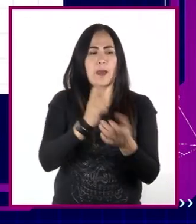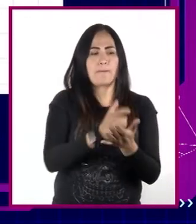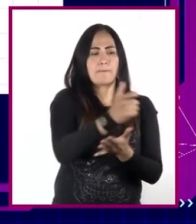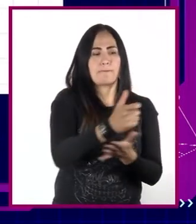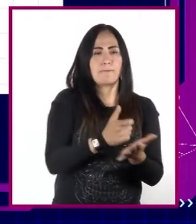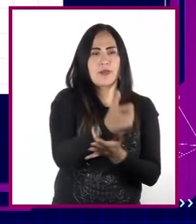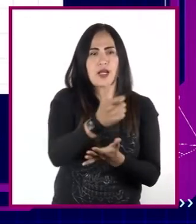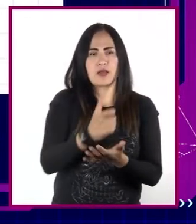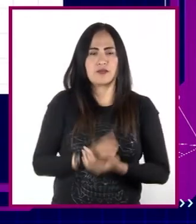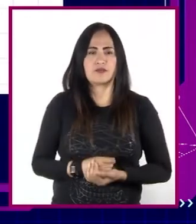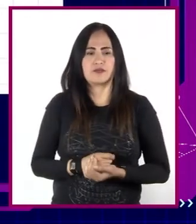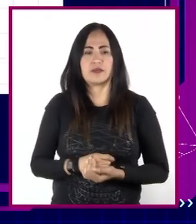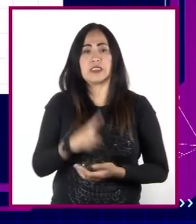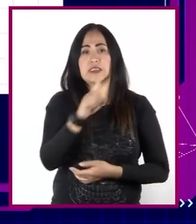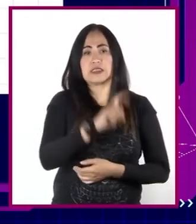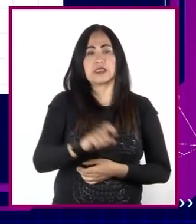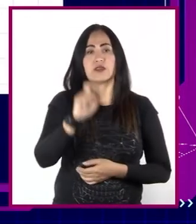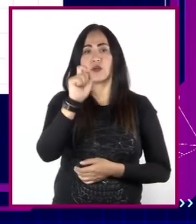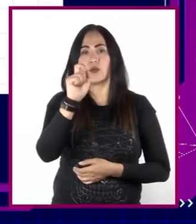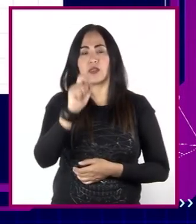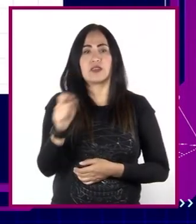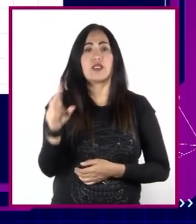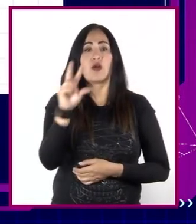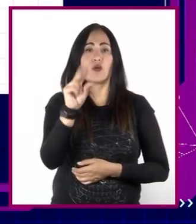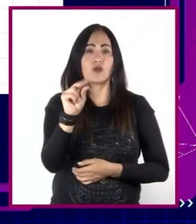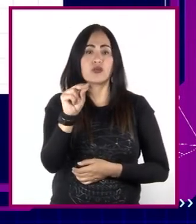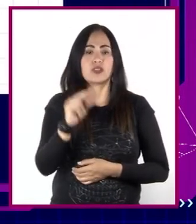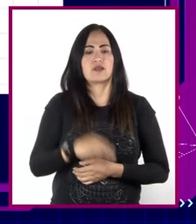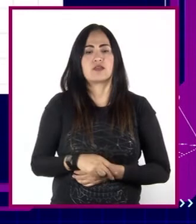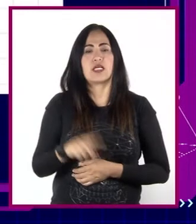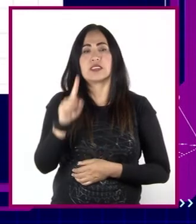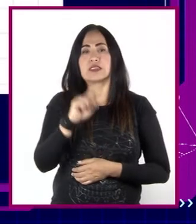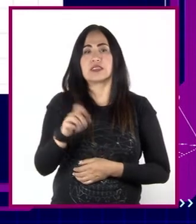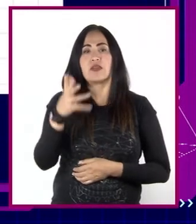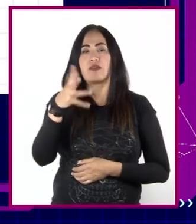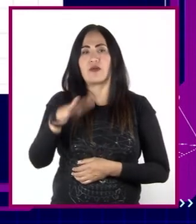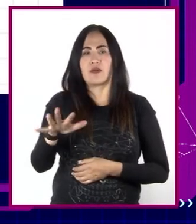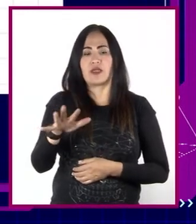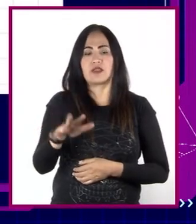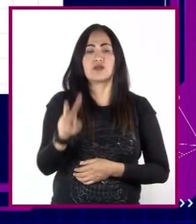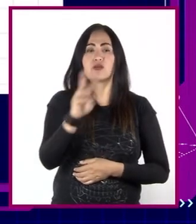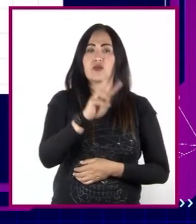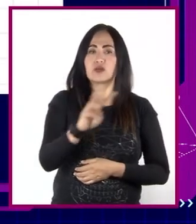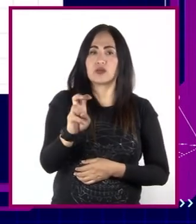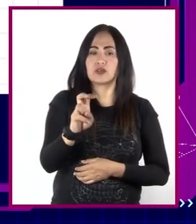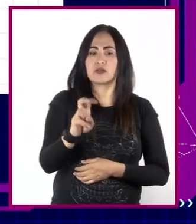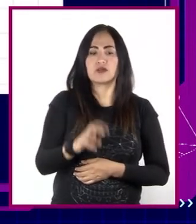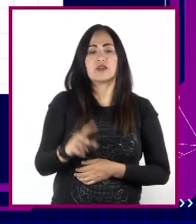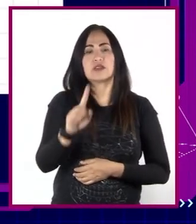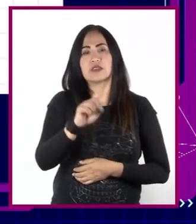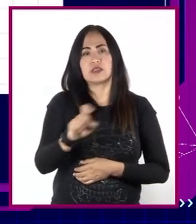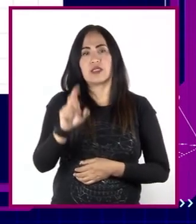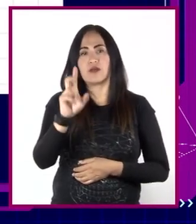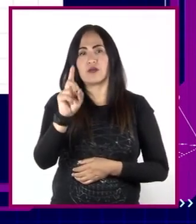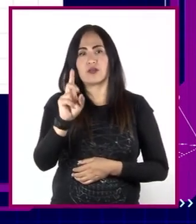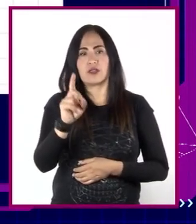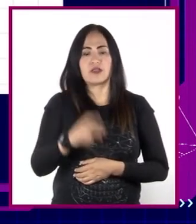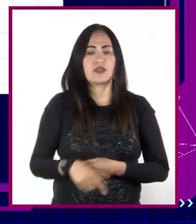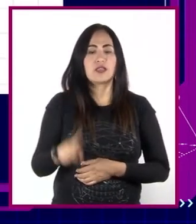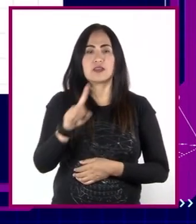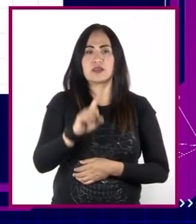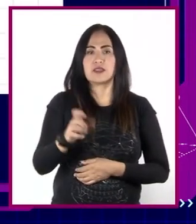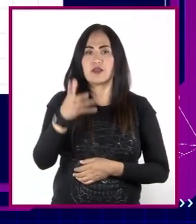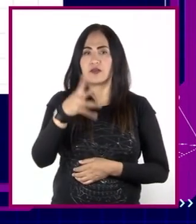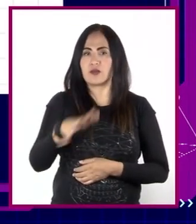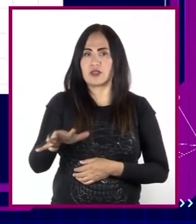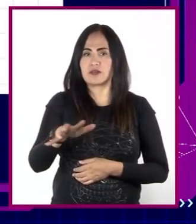pesos: 120, 80, 110, 200, 130 y